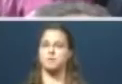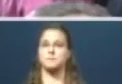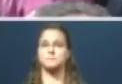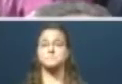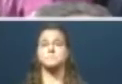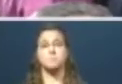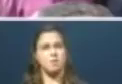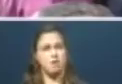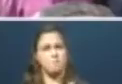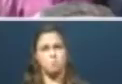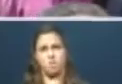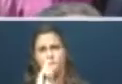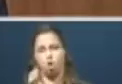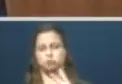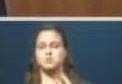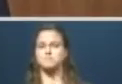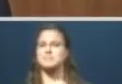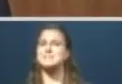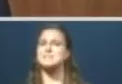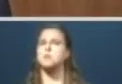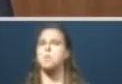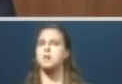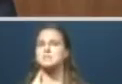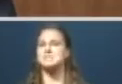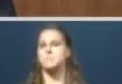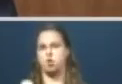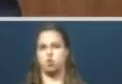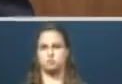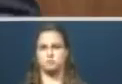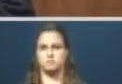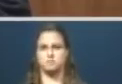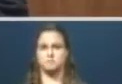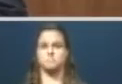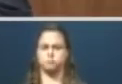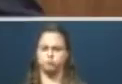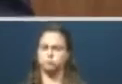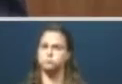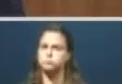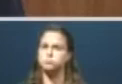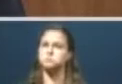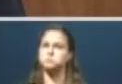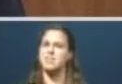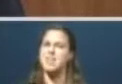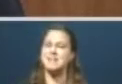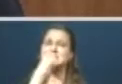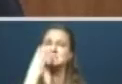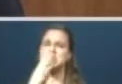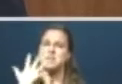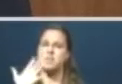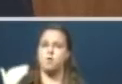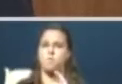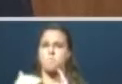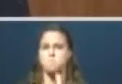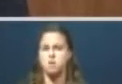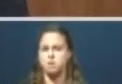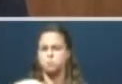de las grandes prioridades sectoriales de nuestra estrategia innovadora es la automoción un sector que supone 35 mil puestos de trabajo y una cuarta parte